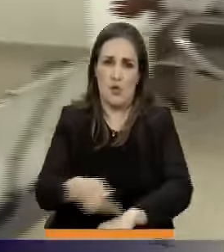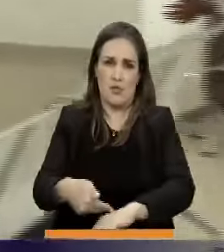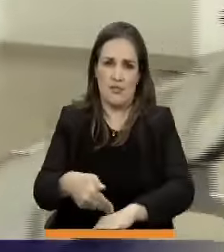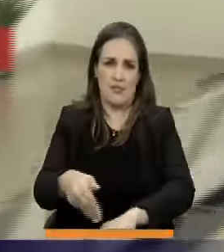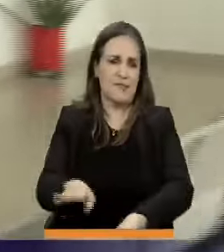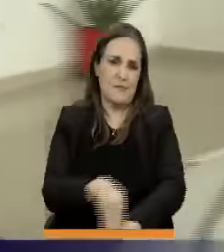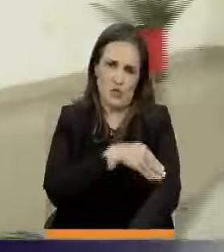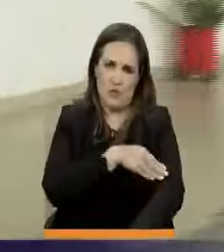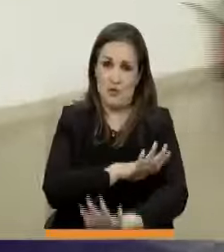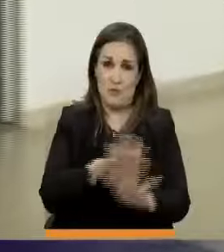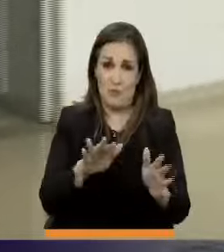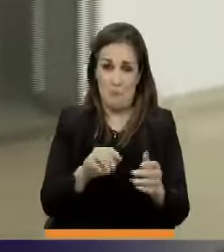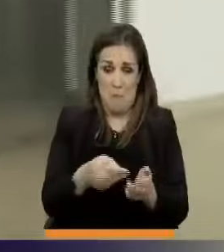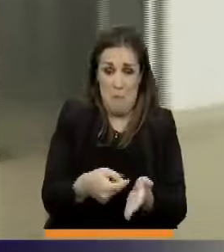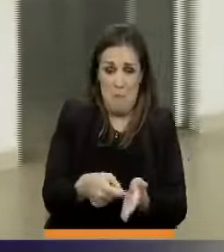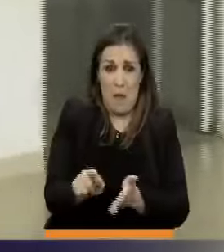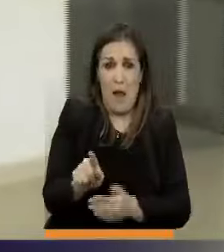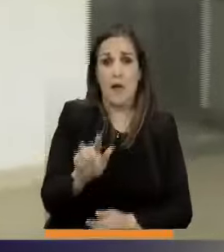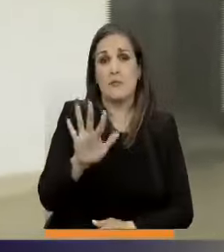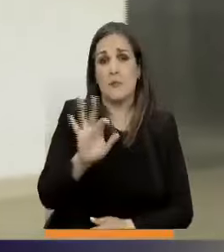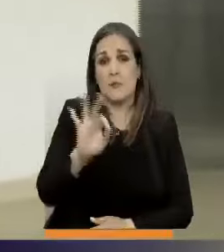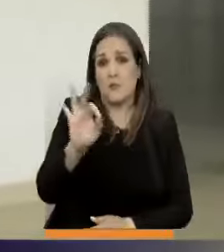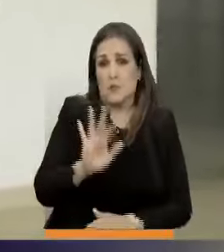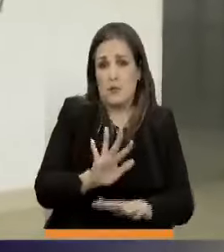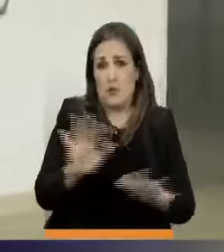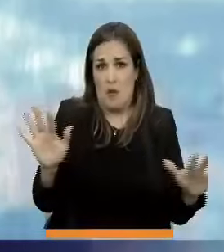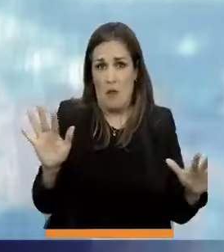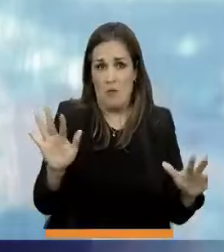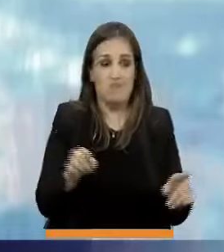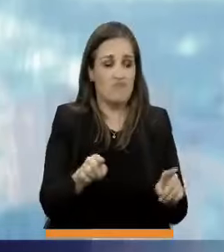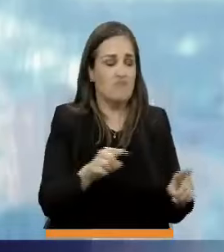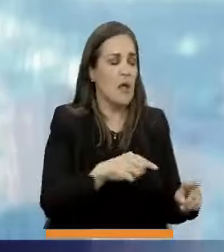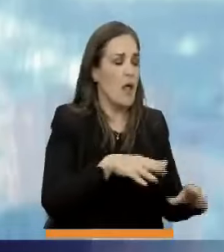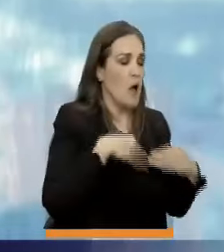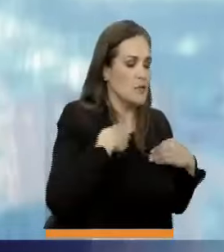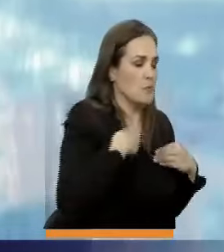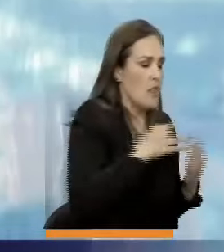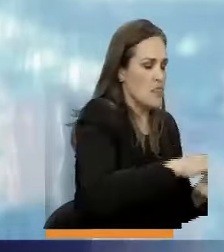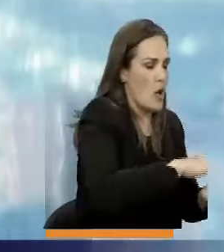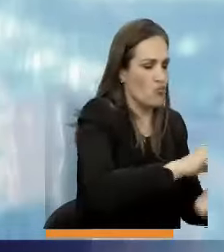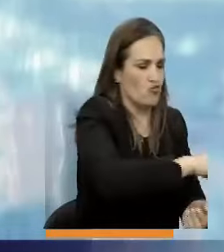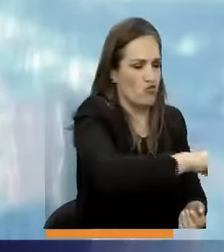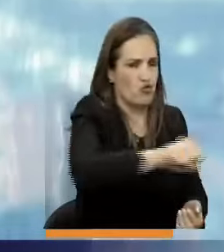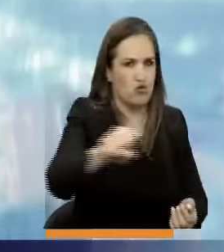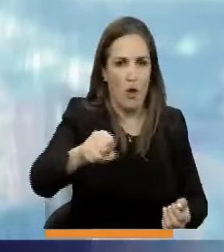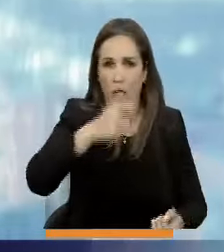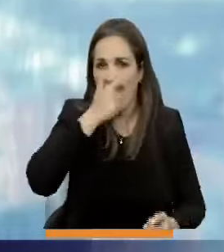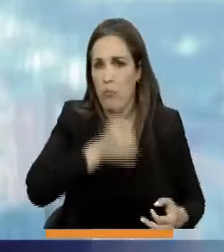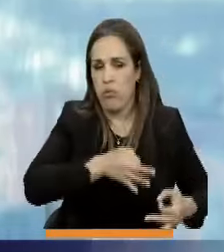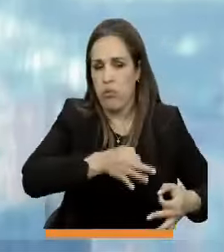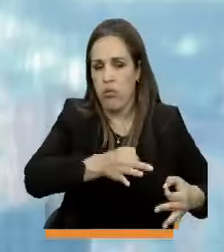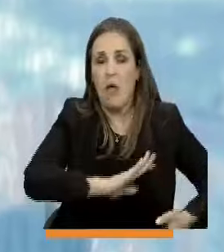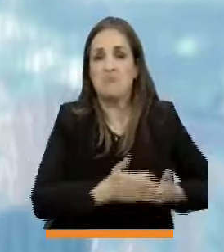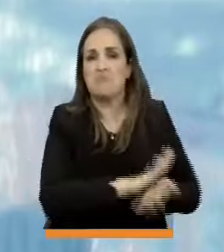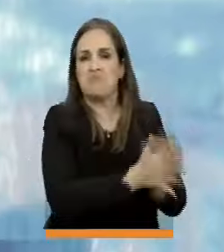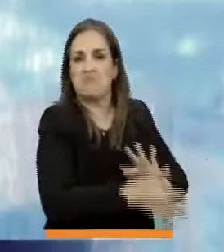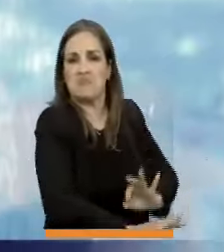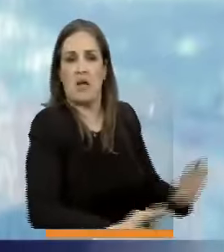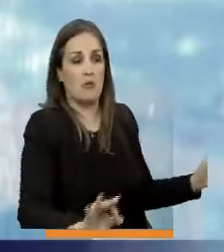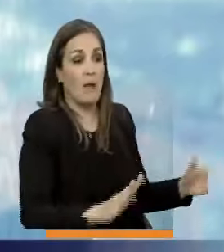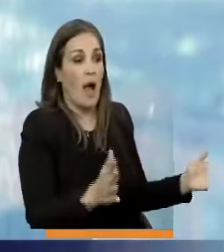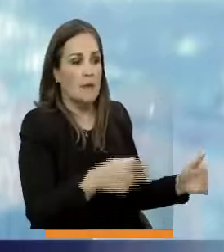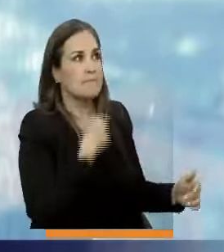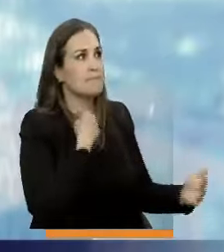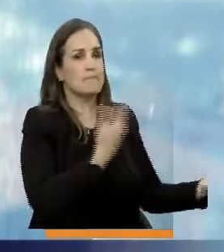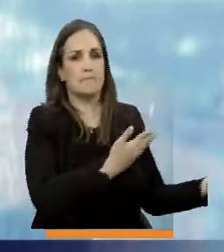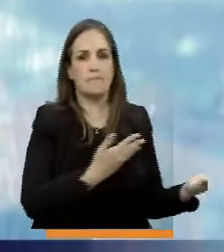pagó menos del 5% de la deuda admitida a las EPS. Terminaron pagándole a los prestadores 66 mil millones de pesos,